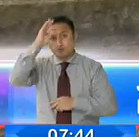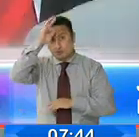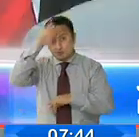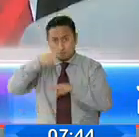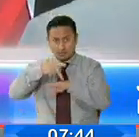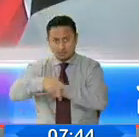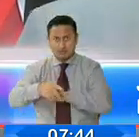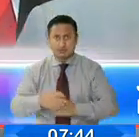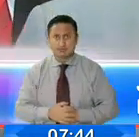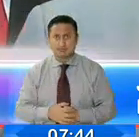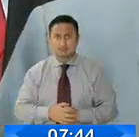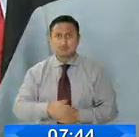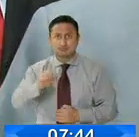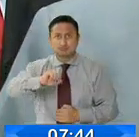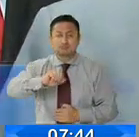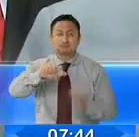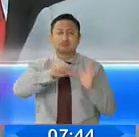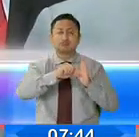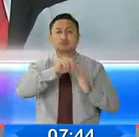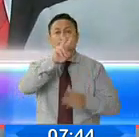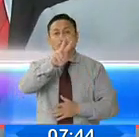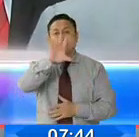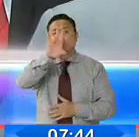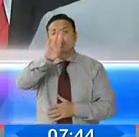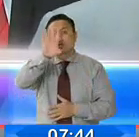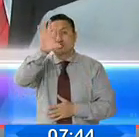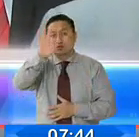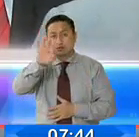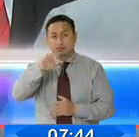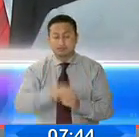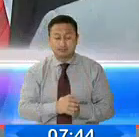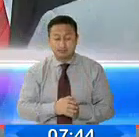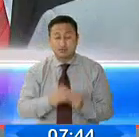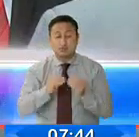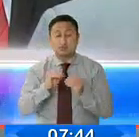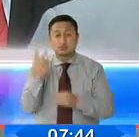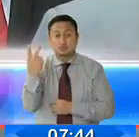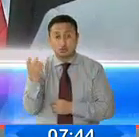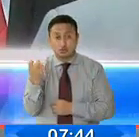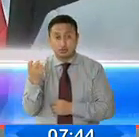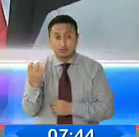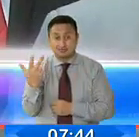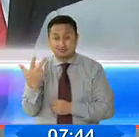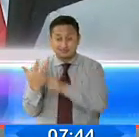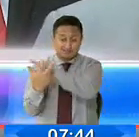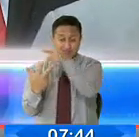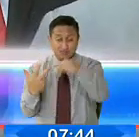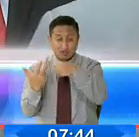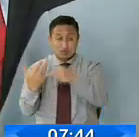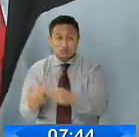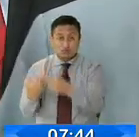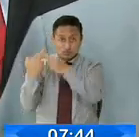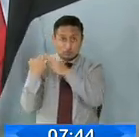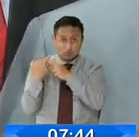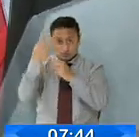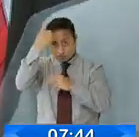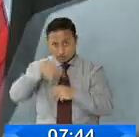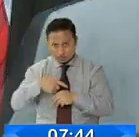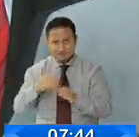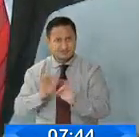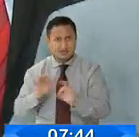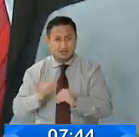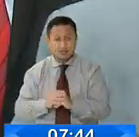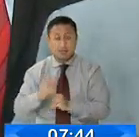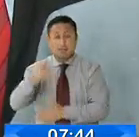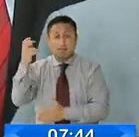Pedernales. Sí, de acuerdo al artículo 279, numeral 12, porque ellos no cumplieron sus propias resoluciones.